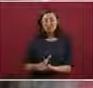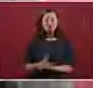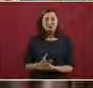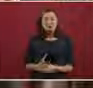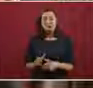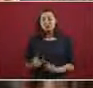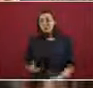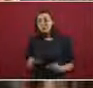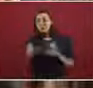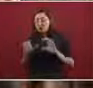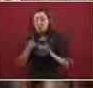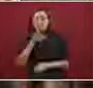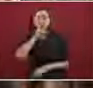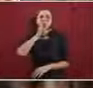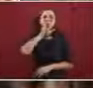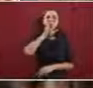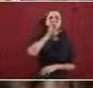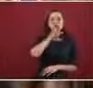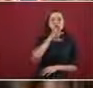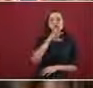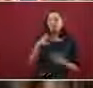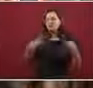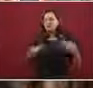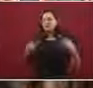por el respeto a la voluntad